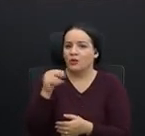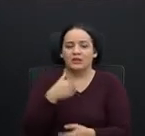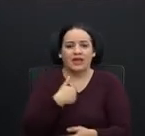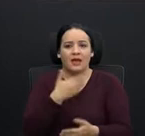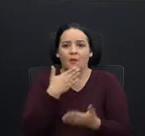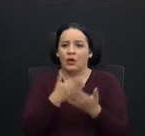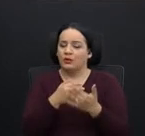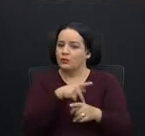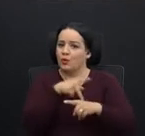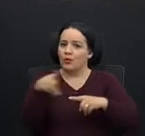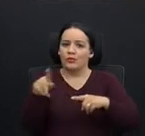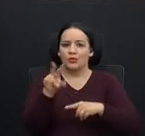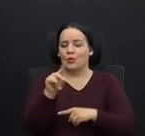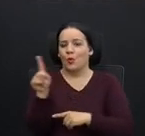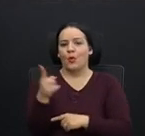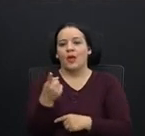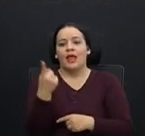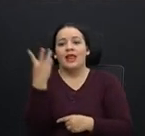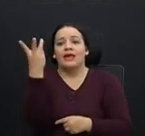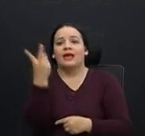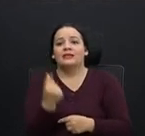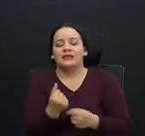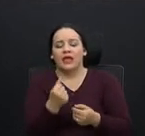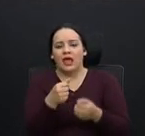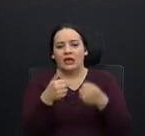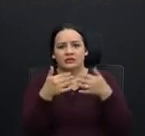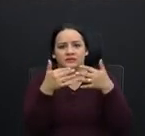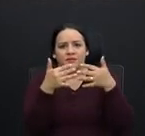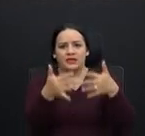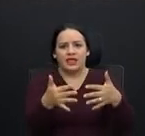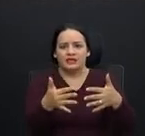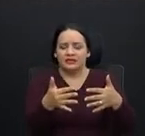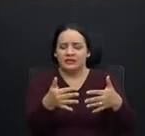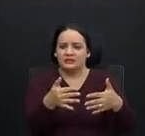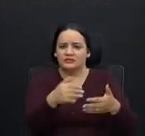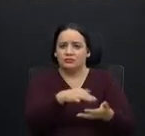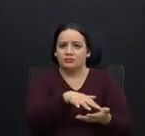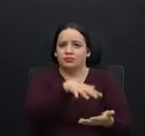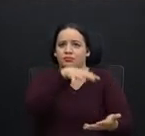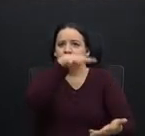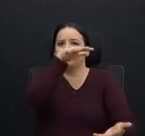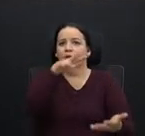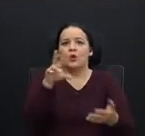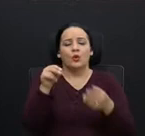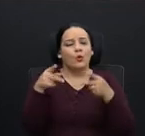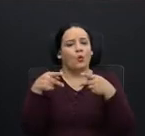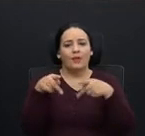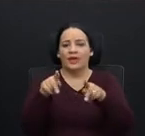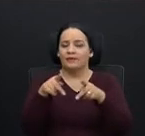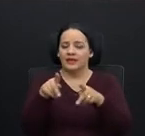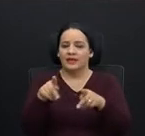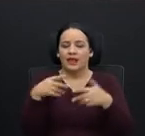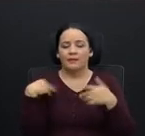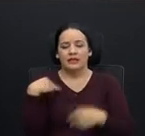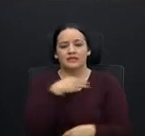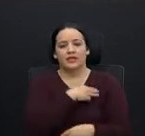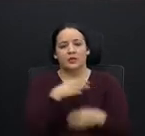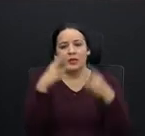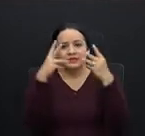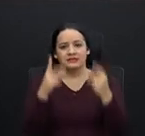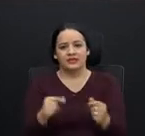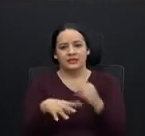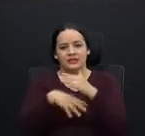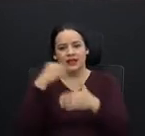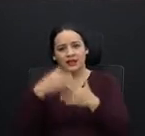profesionales, sino porque la cantidad de expedientes no le van a permitir al Ministerio de Hacienda salir adelante.